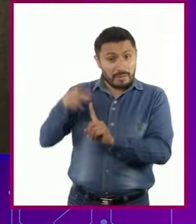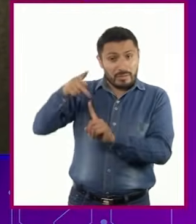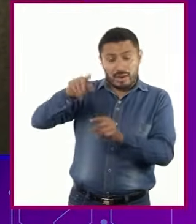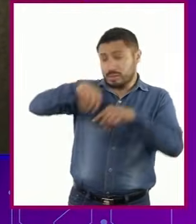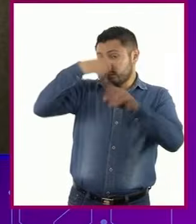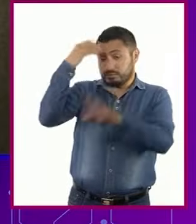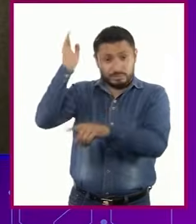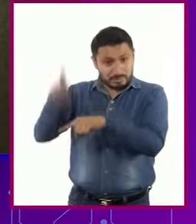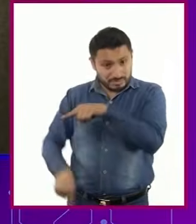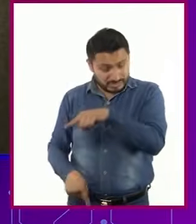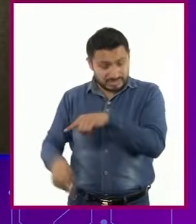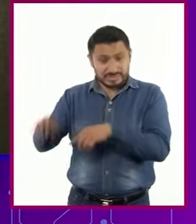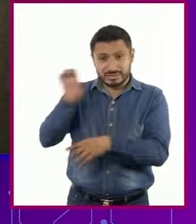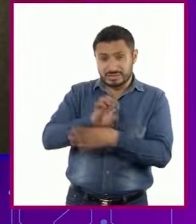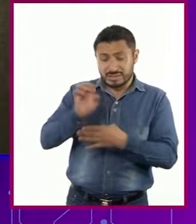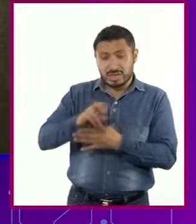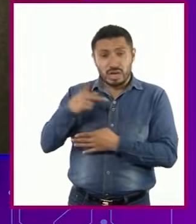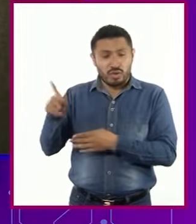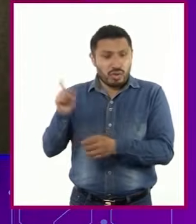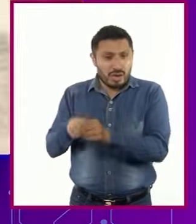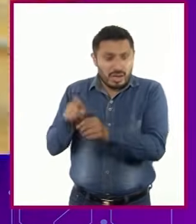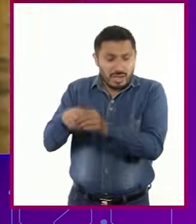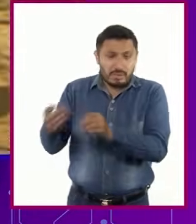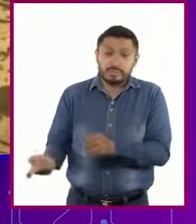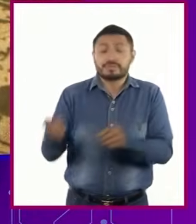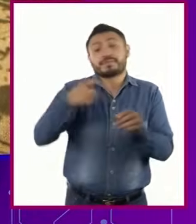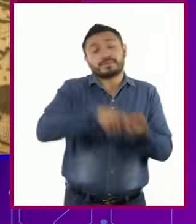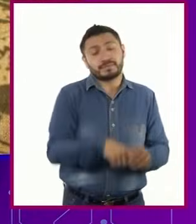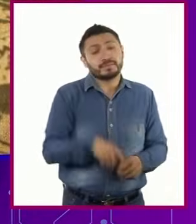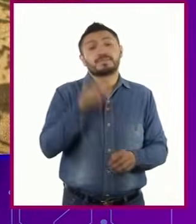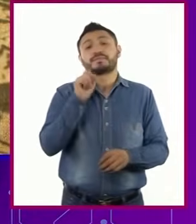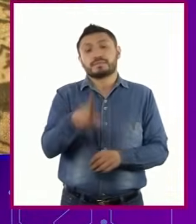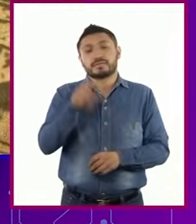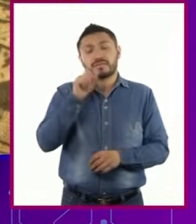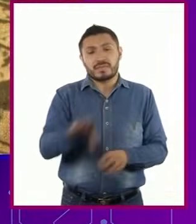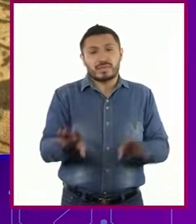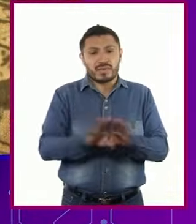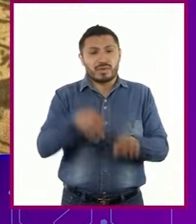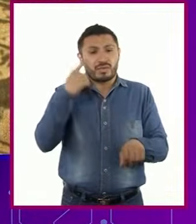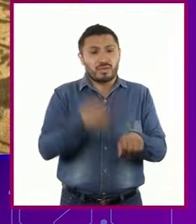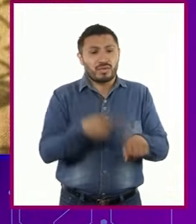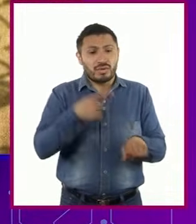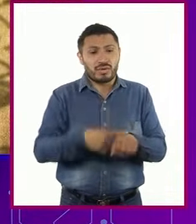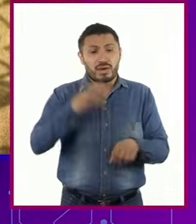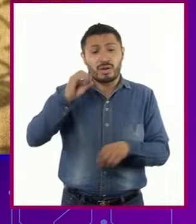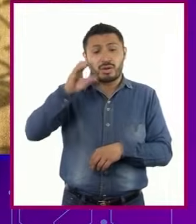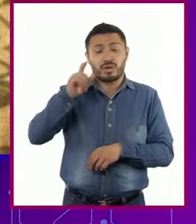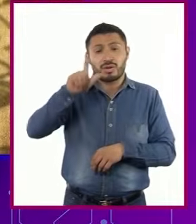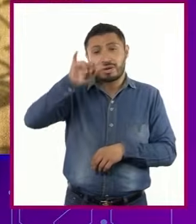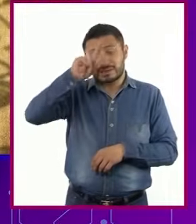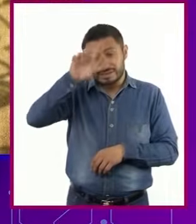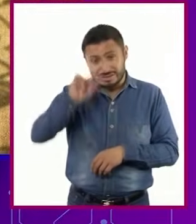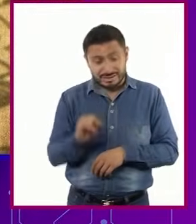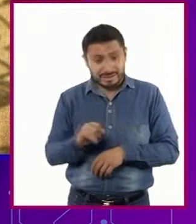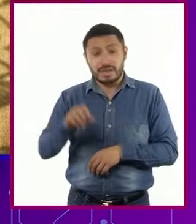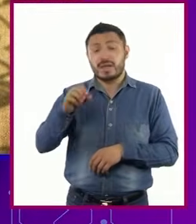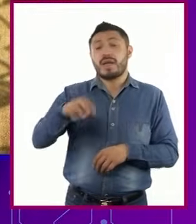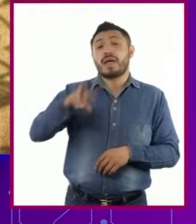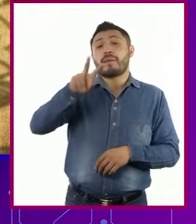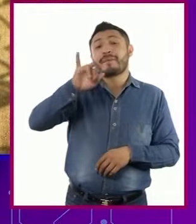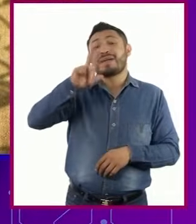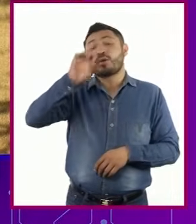derrotó, la mayoría de sus hombres se sumaron a sus tropas, entre ellos un enfermo de cocolistli o viruela, cuyo